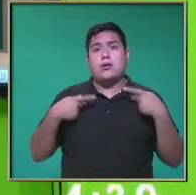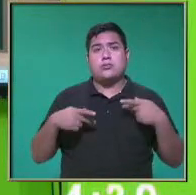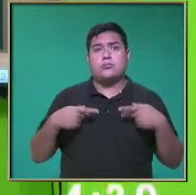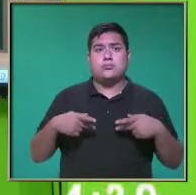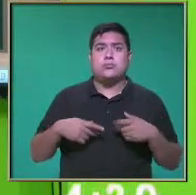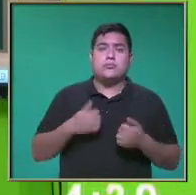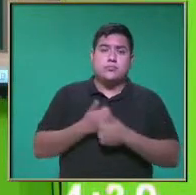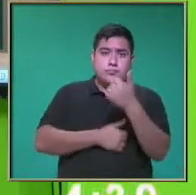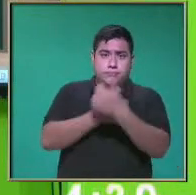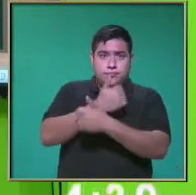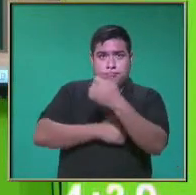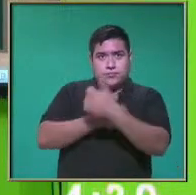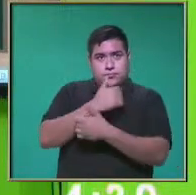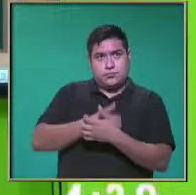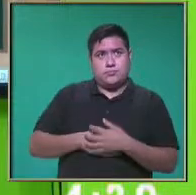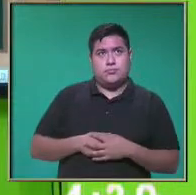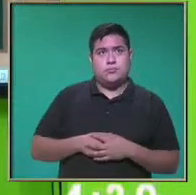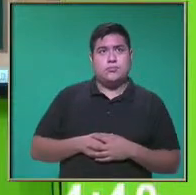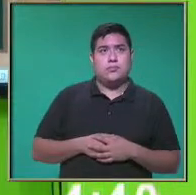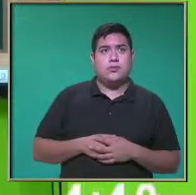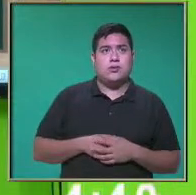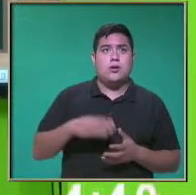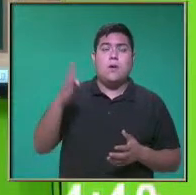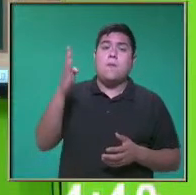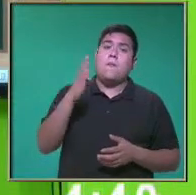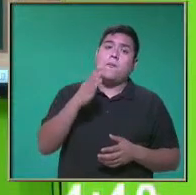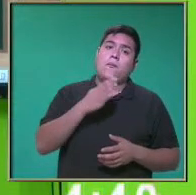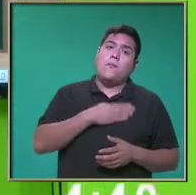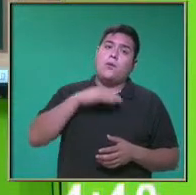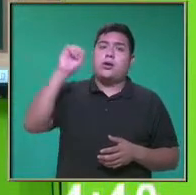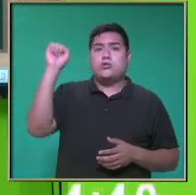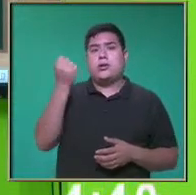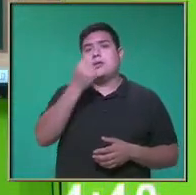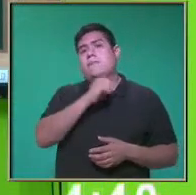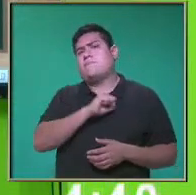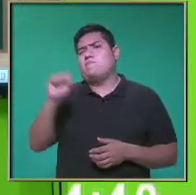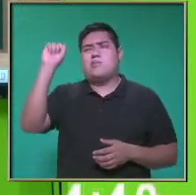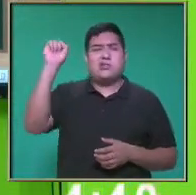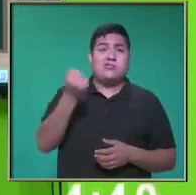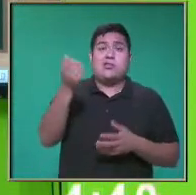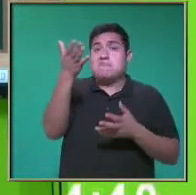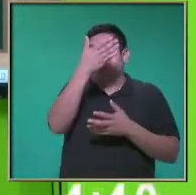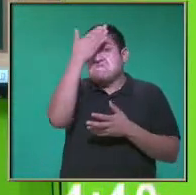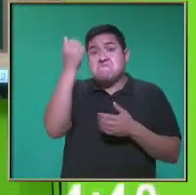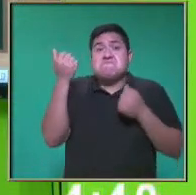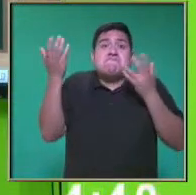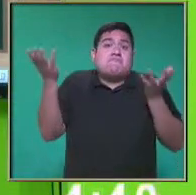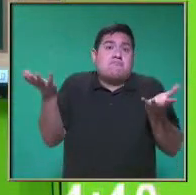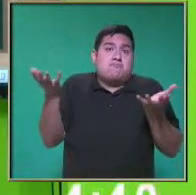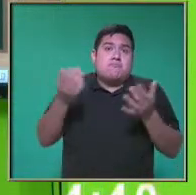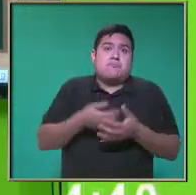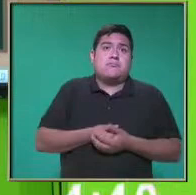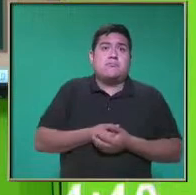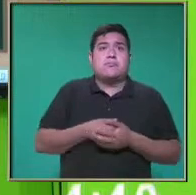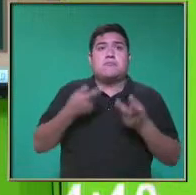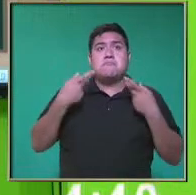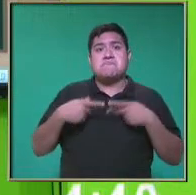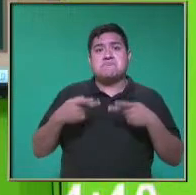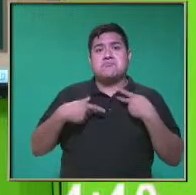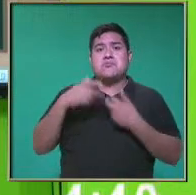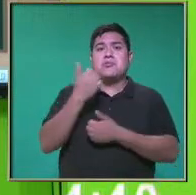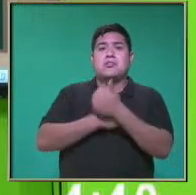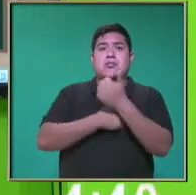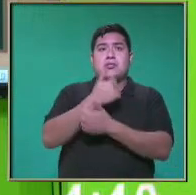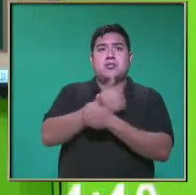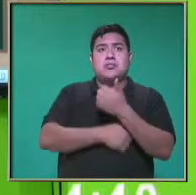y los personajes. We have good luck, bad luck, who knows? Buena suerte, mala suerte, ¿quién lo sabe? ¿Y los personajes cuáles son?